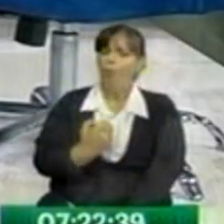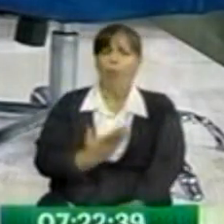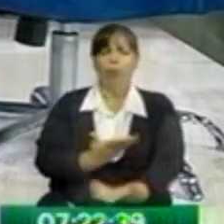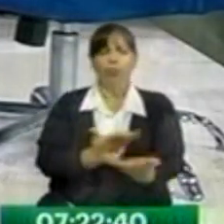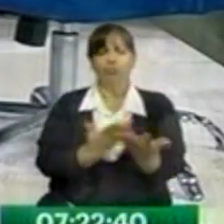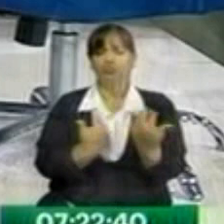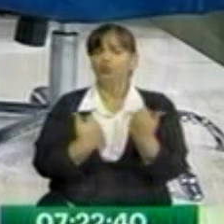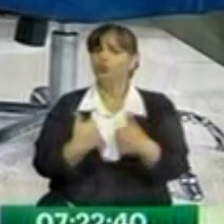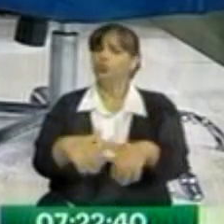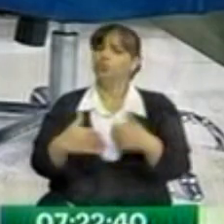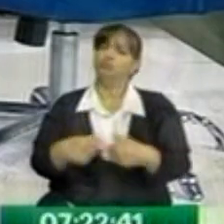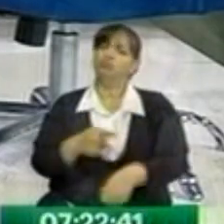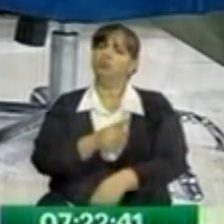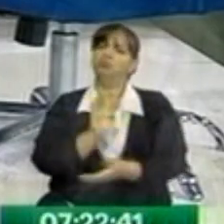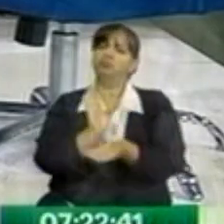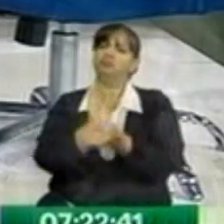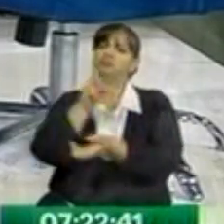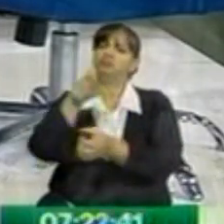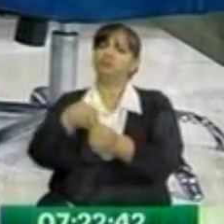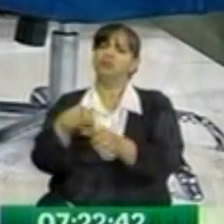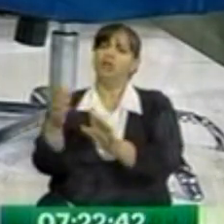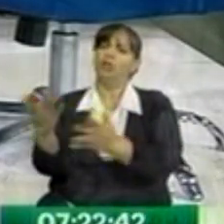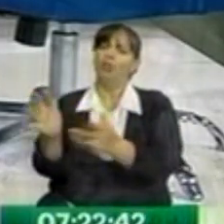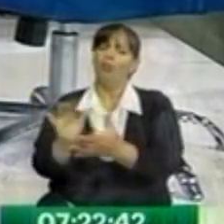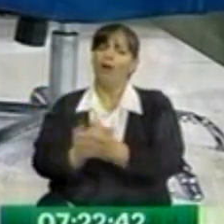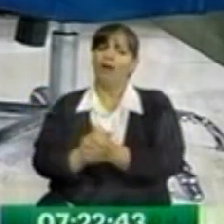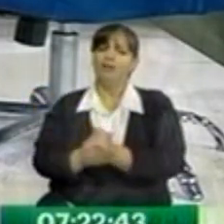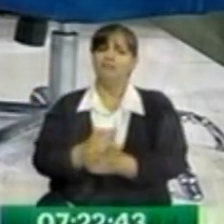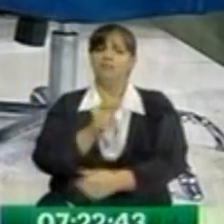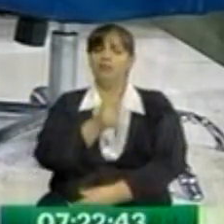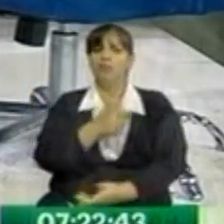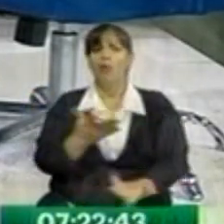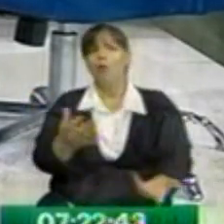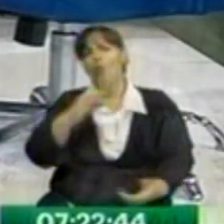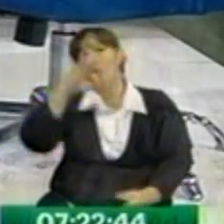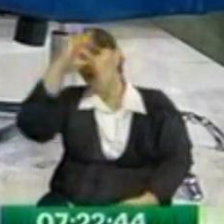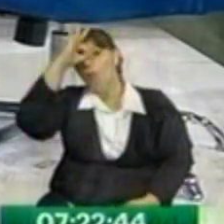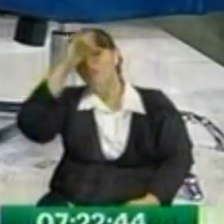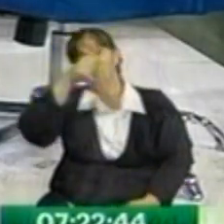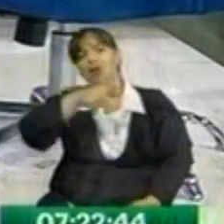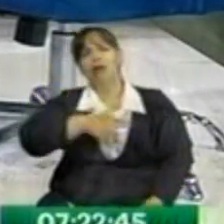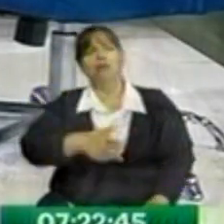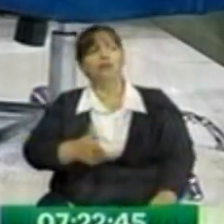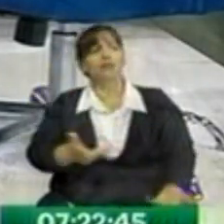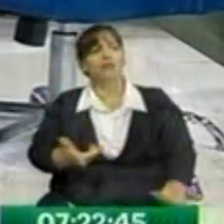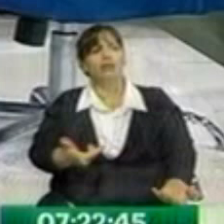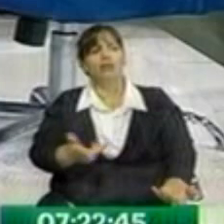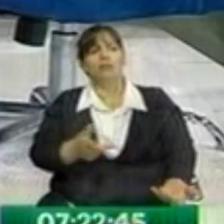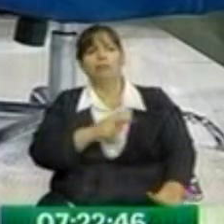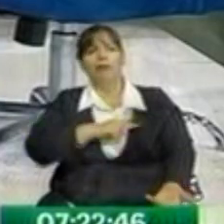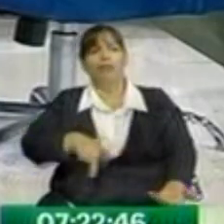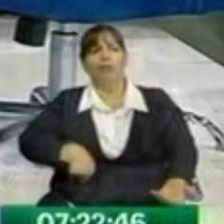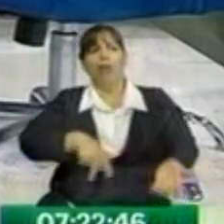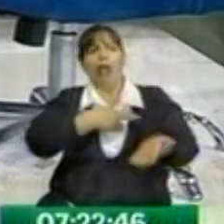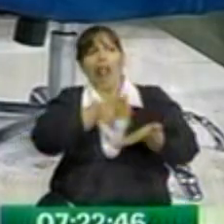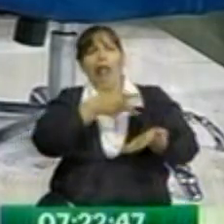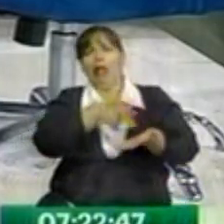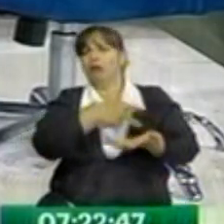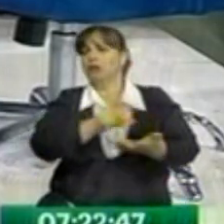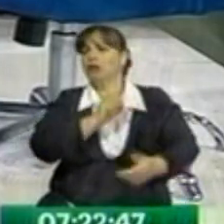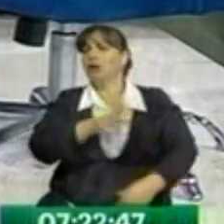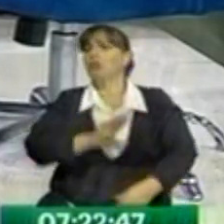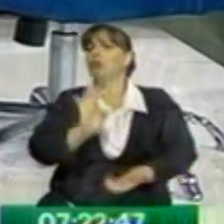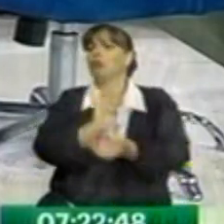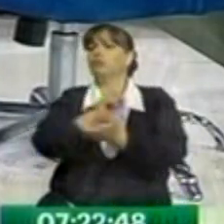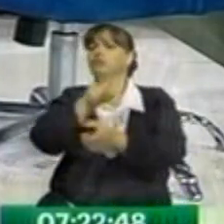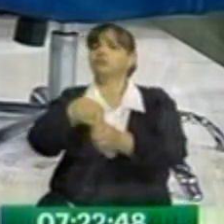graves, no tienen un presupuesto para poder atenderse en el hospital de la seguridad social y tienen que pasarlas de Villadiego o simplemente